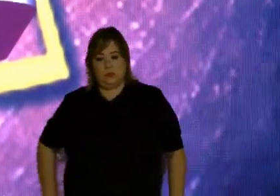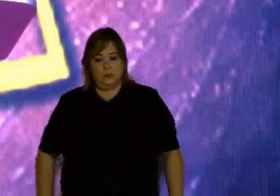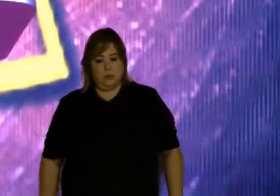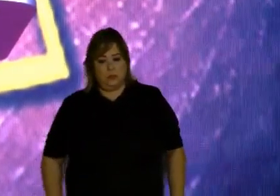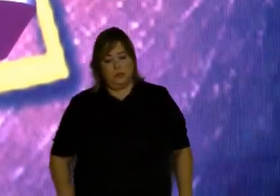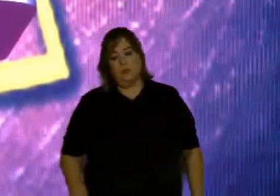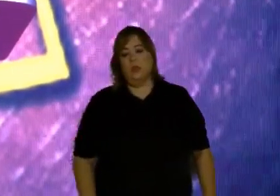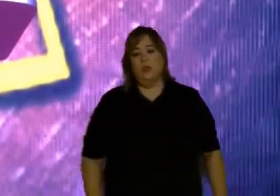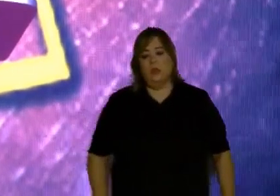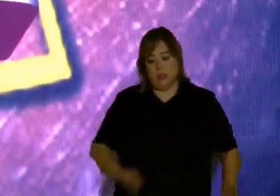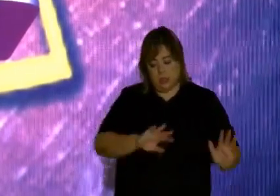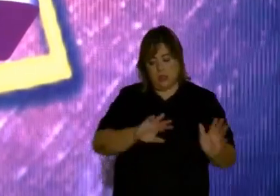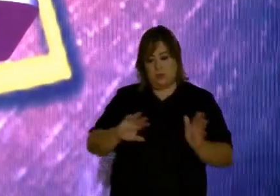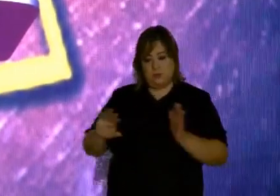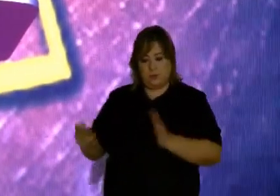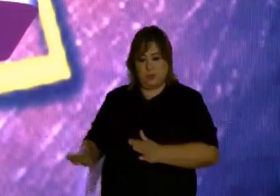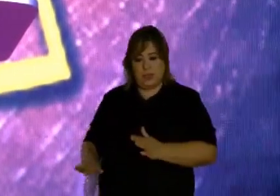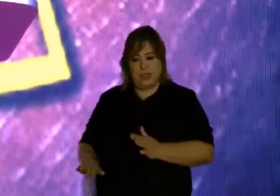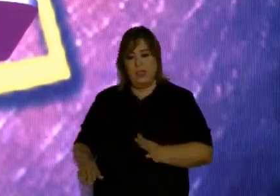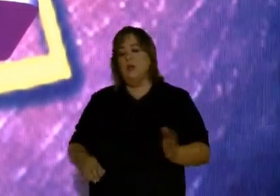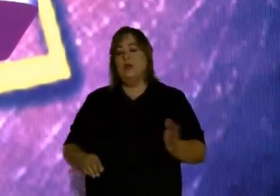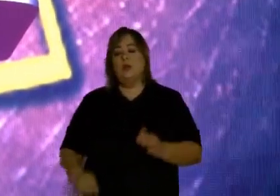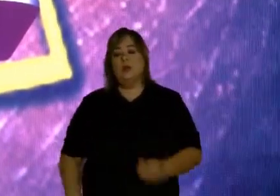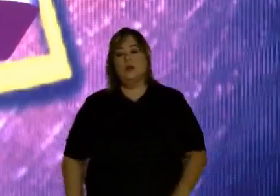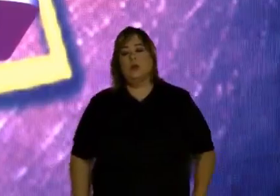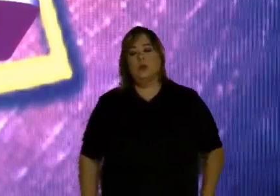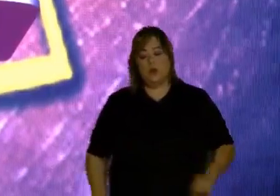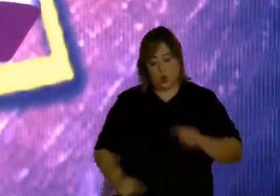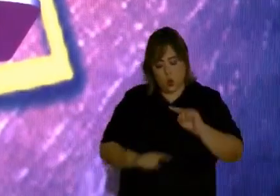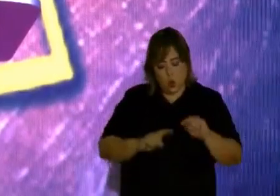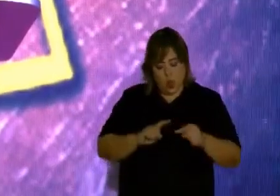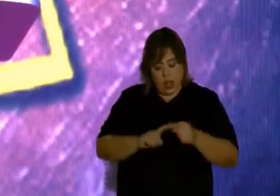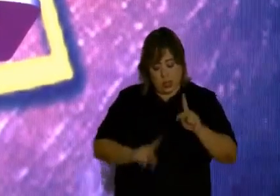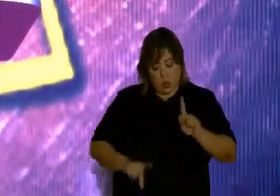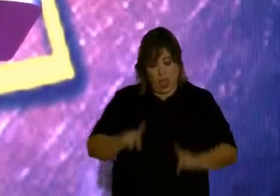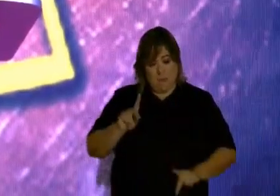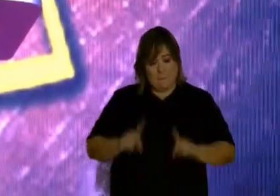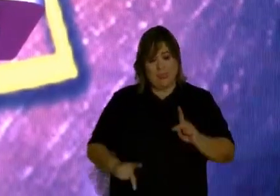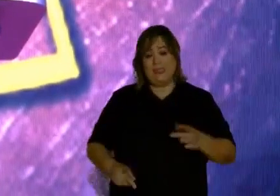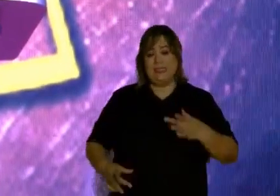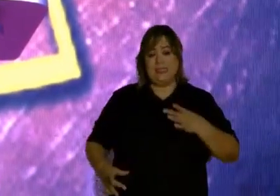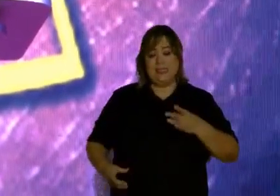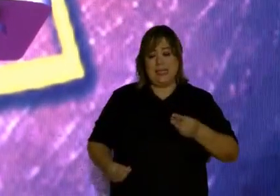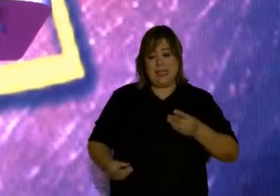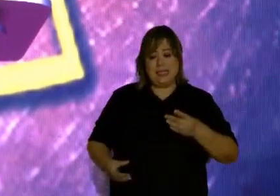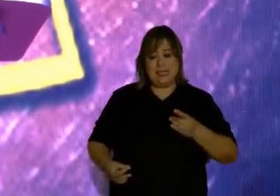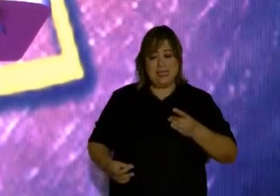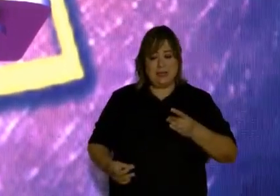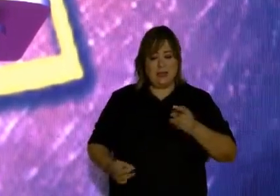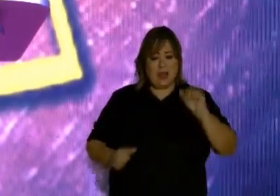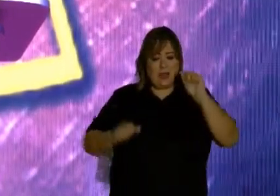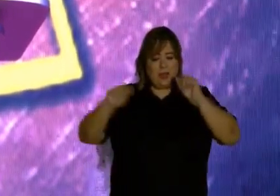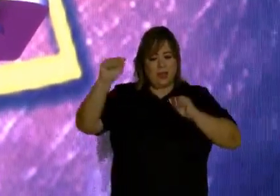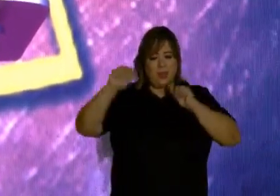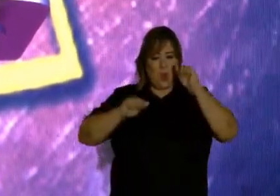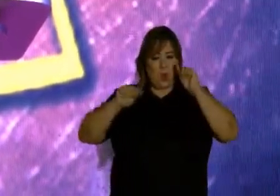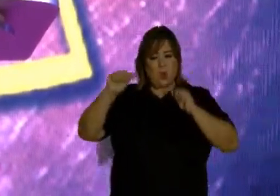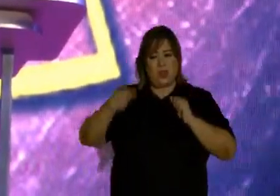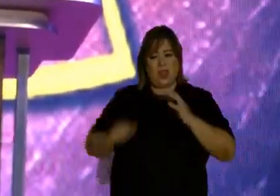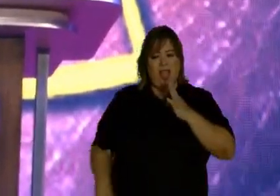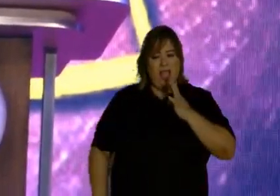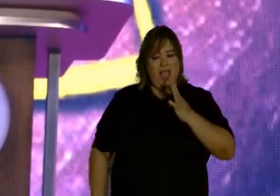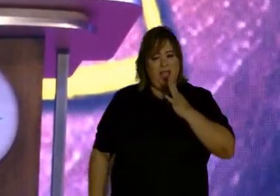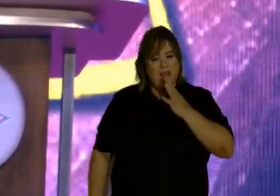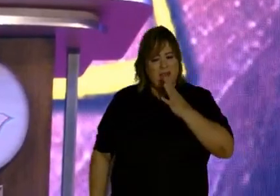Descubro en este momento que la gente cuando está vulnerable a veces dice cosas que no debe decir. Y lo triste fue que se lo